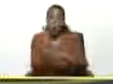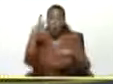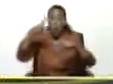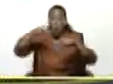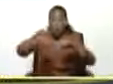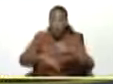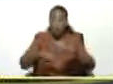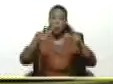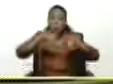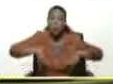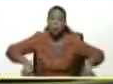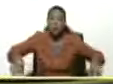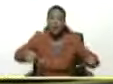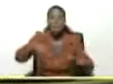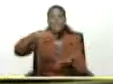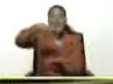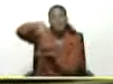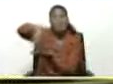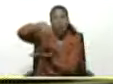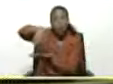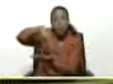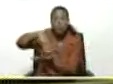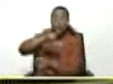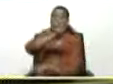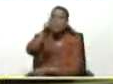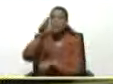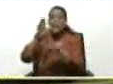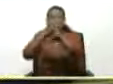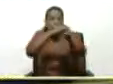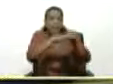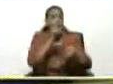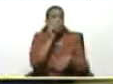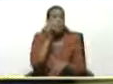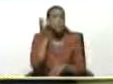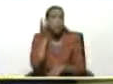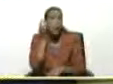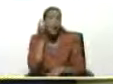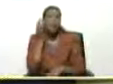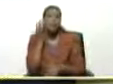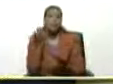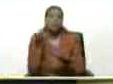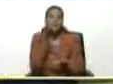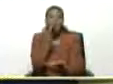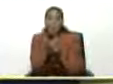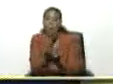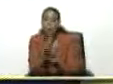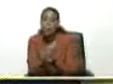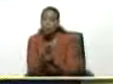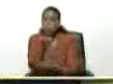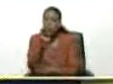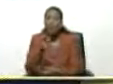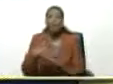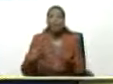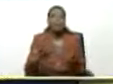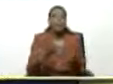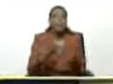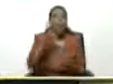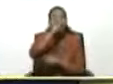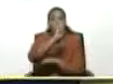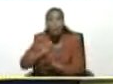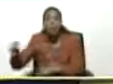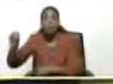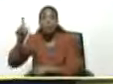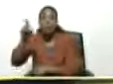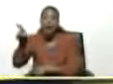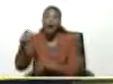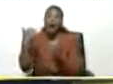paquete para maturin muchachos muchachas pueblo de monaca que nos ve y nos escucha pueblo Oriental